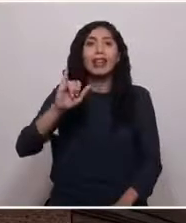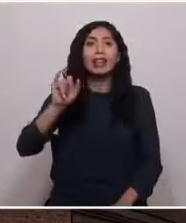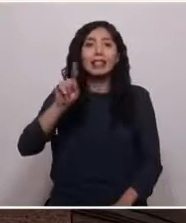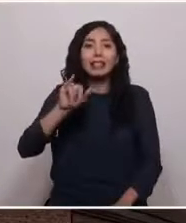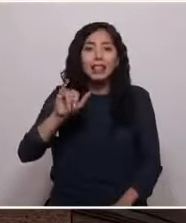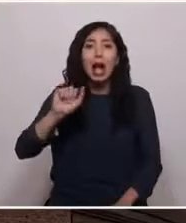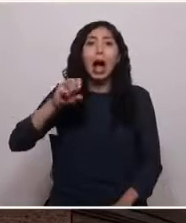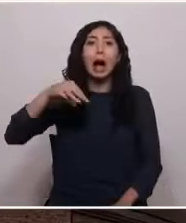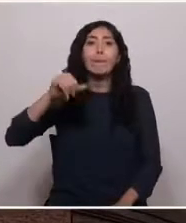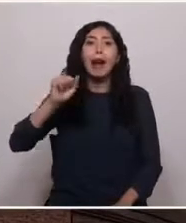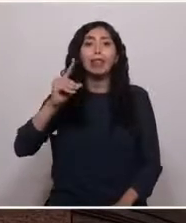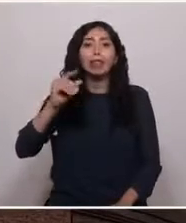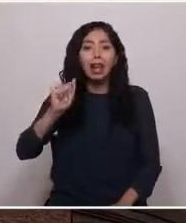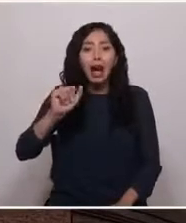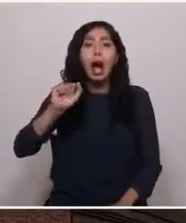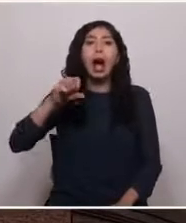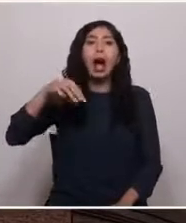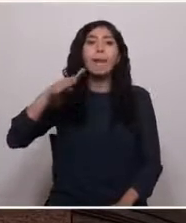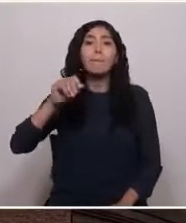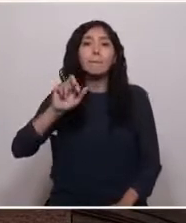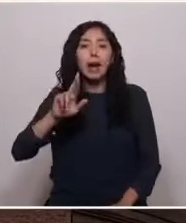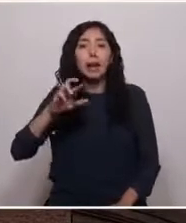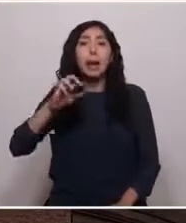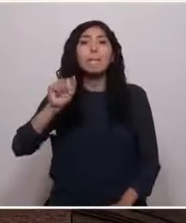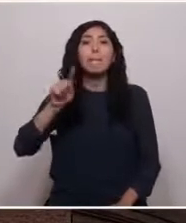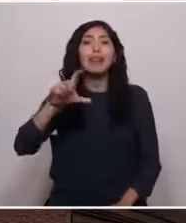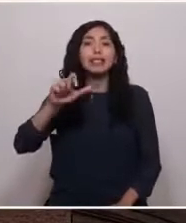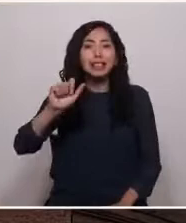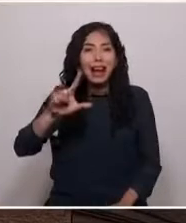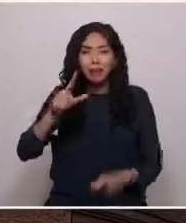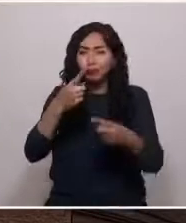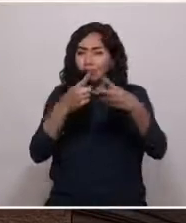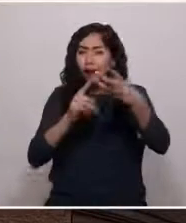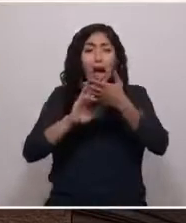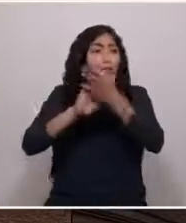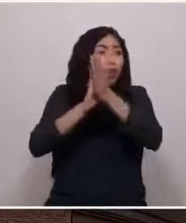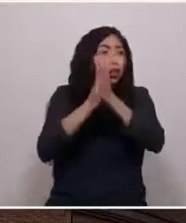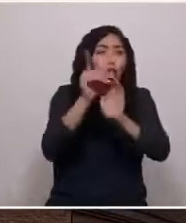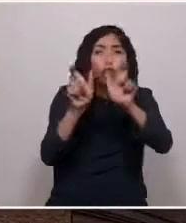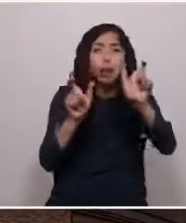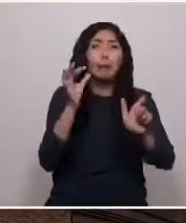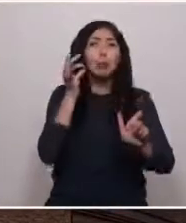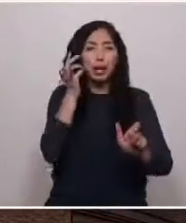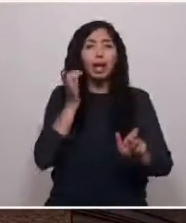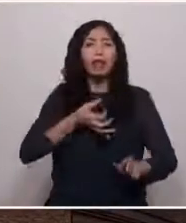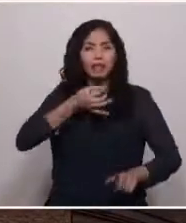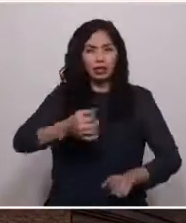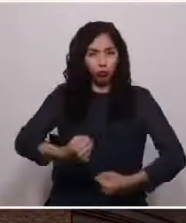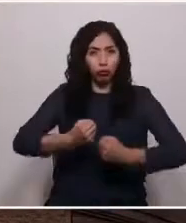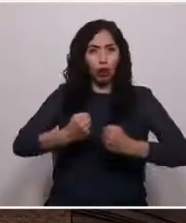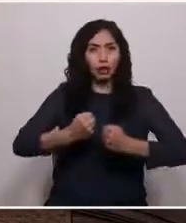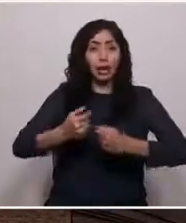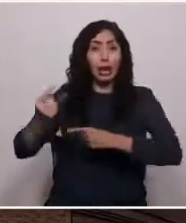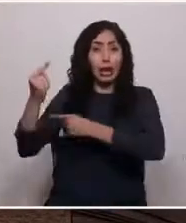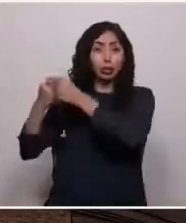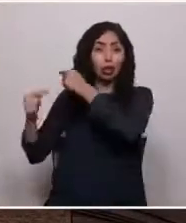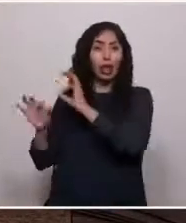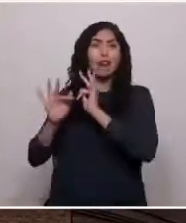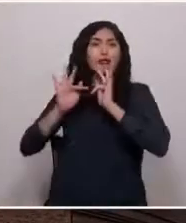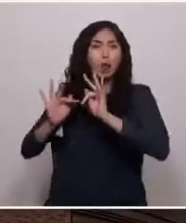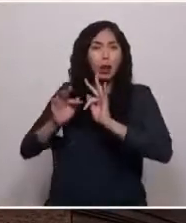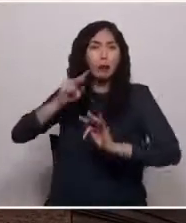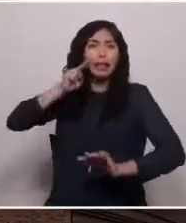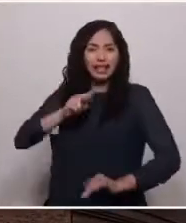ámbar y pascal y de todas las mujeres para decir fuerte y claro que la historia será nunca más sin nosotras